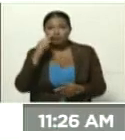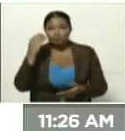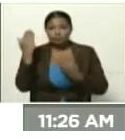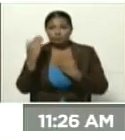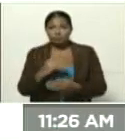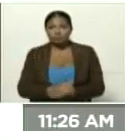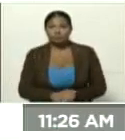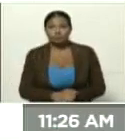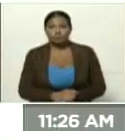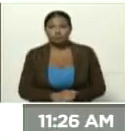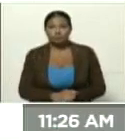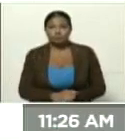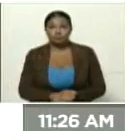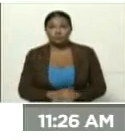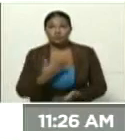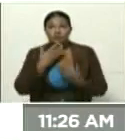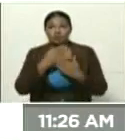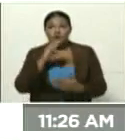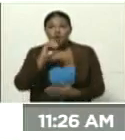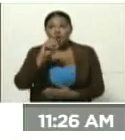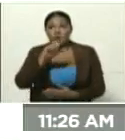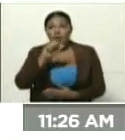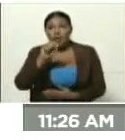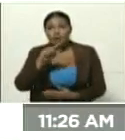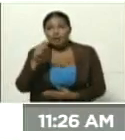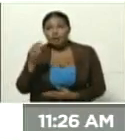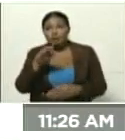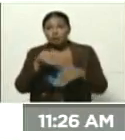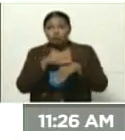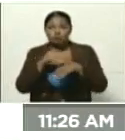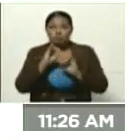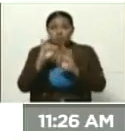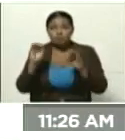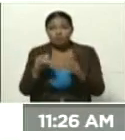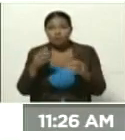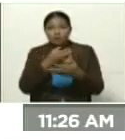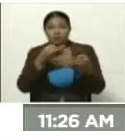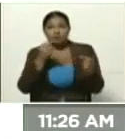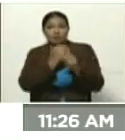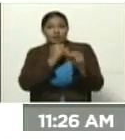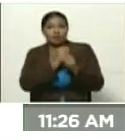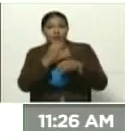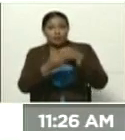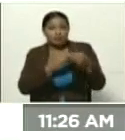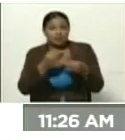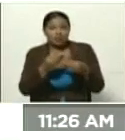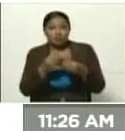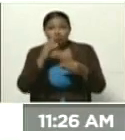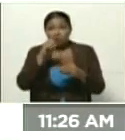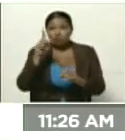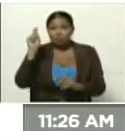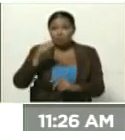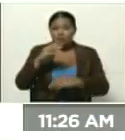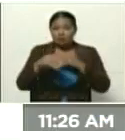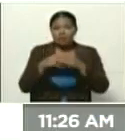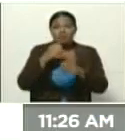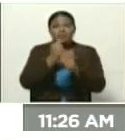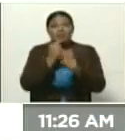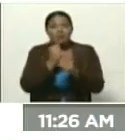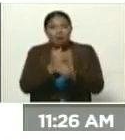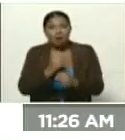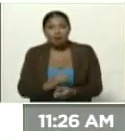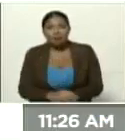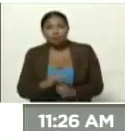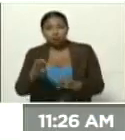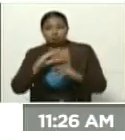pantallas. Agradezco a Olga Luisa Figueroa y a José Gregorio Morgi la extraordinaria labor desempeñada durante estos meses de trabajo en